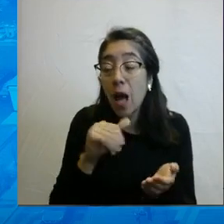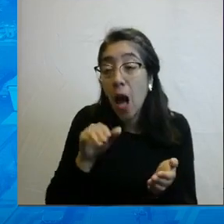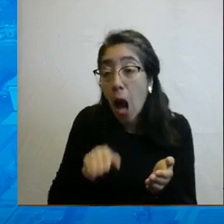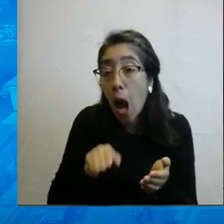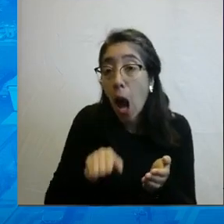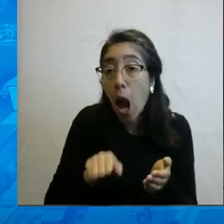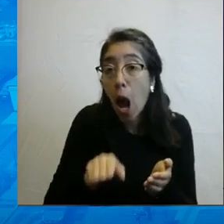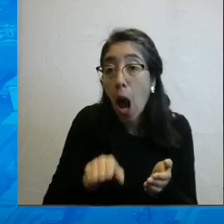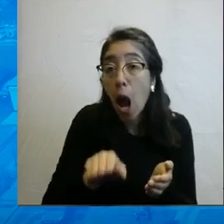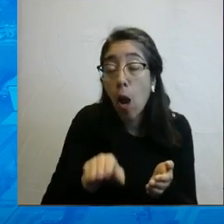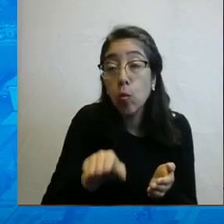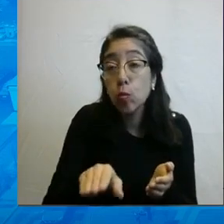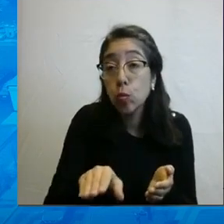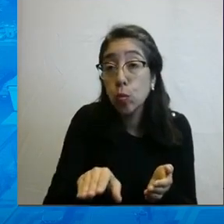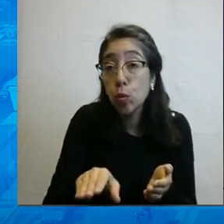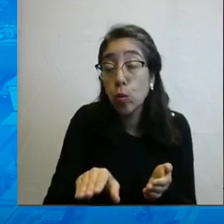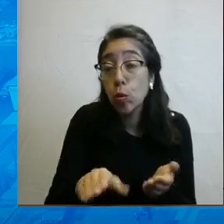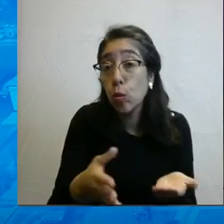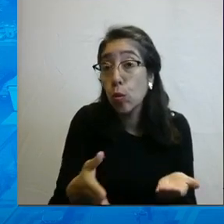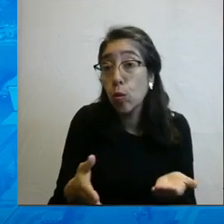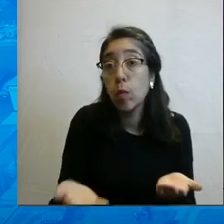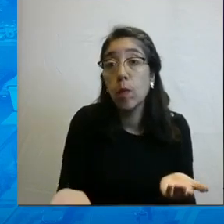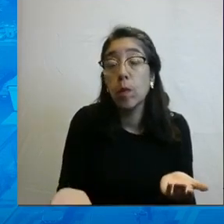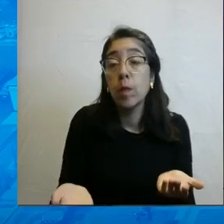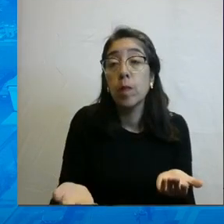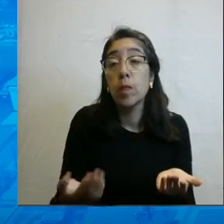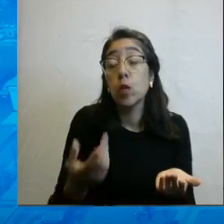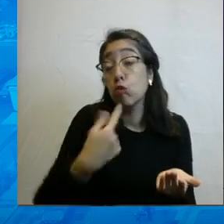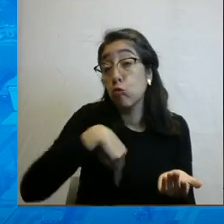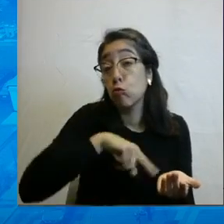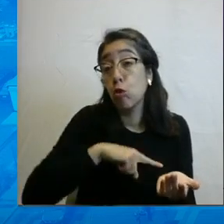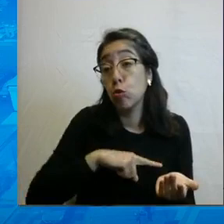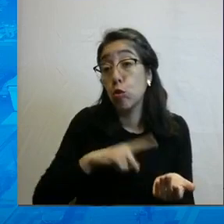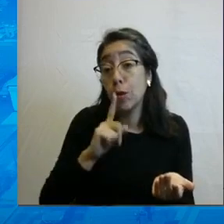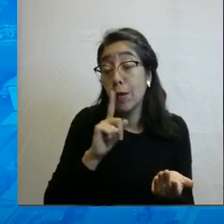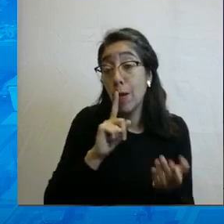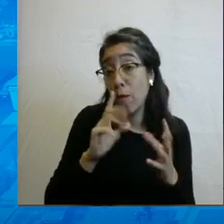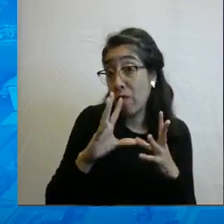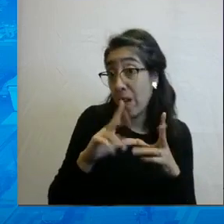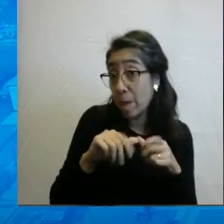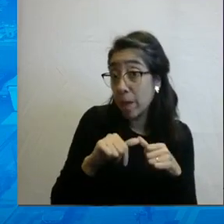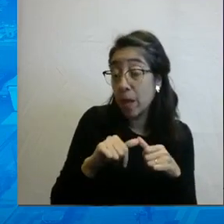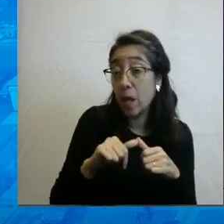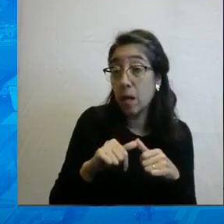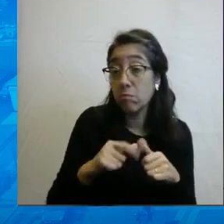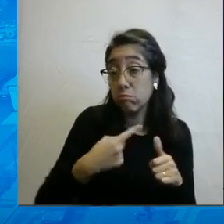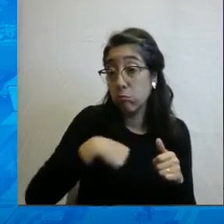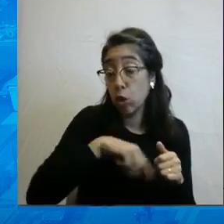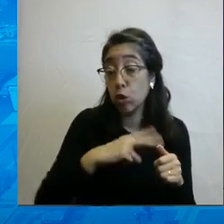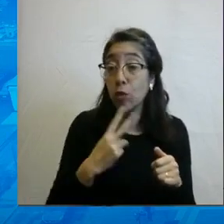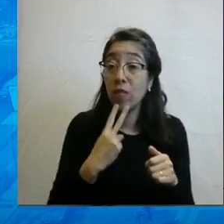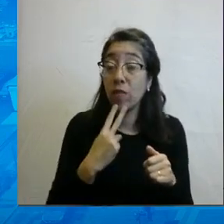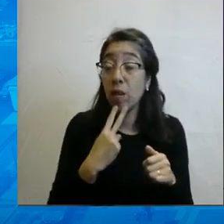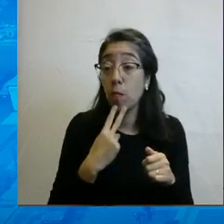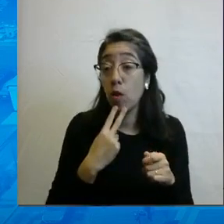dañando psicológicamente, económicamente, ya que tenemos familia. Y nosotros vivimos de las